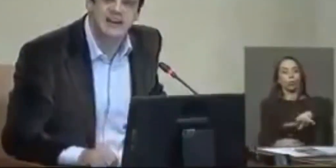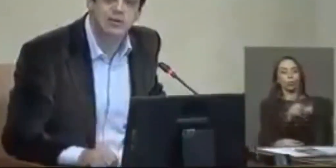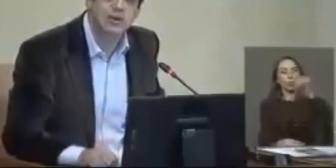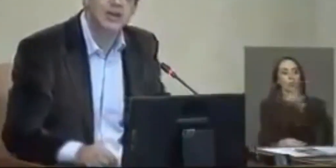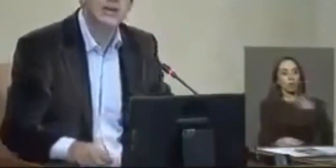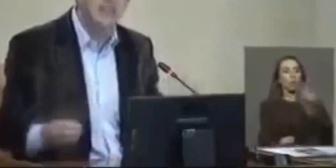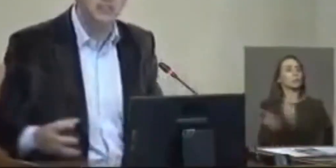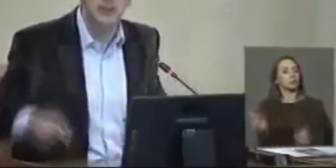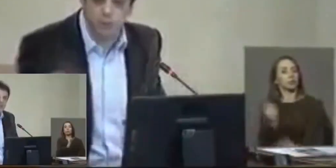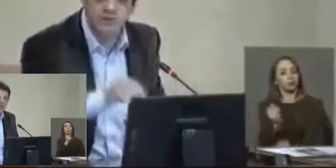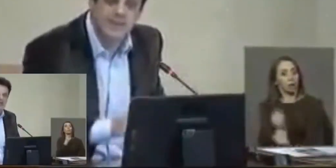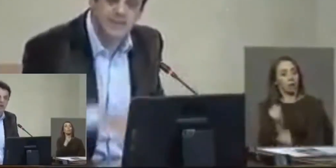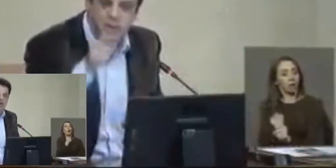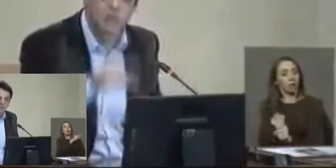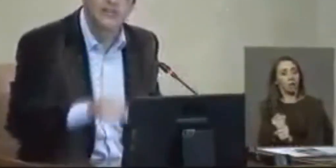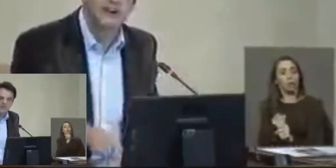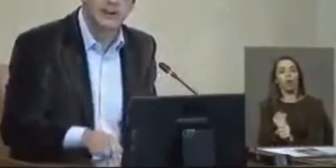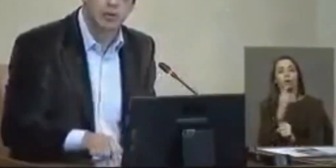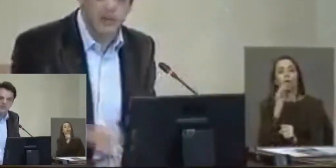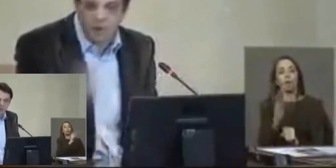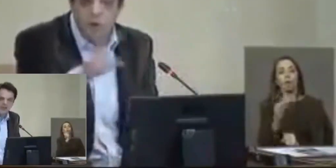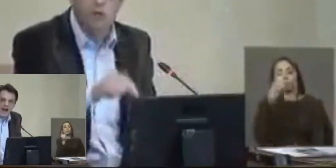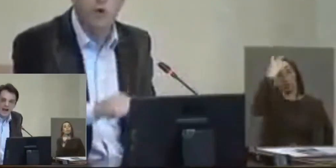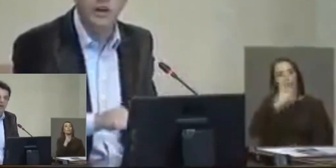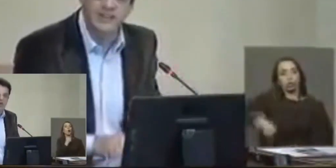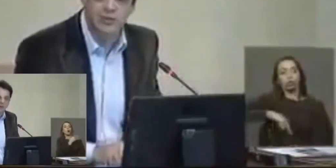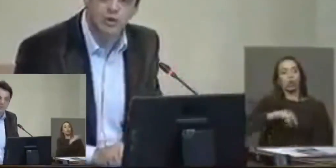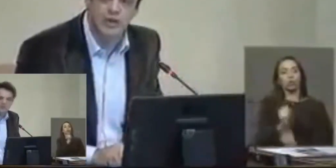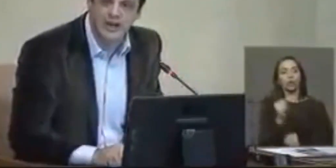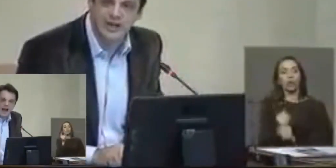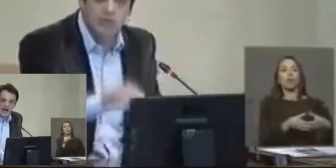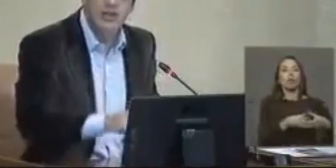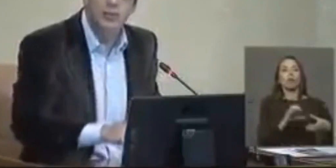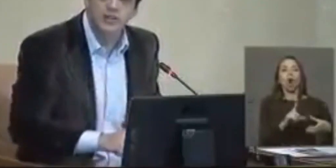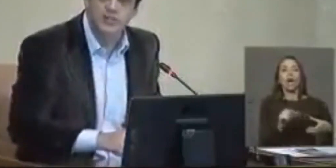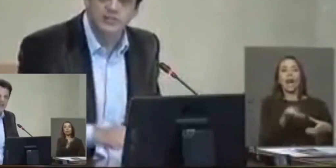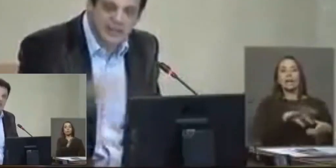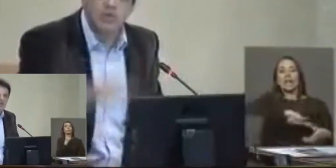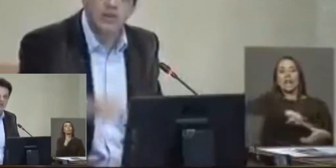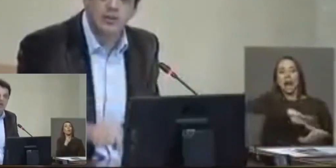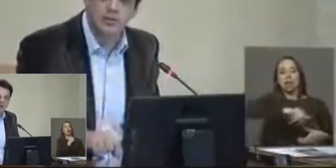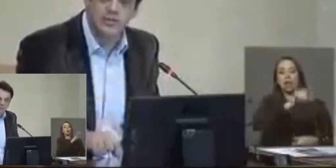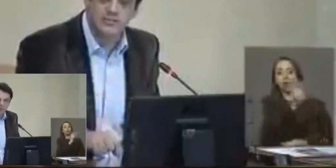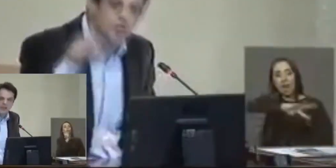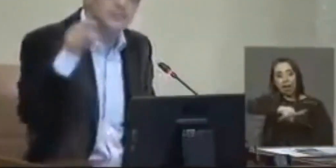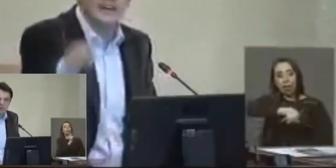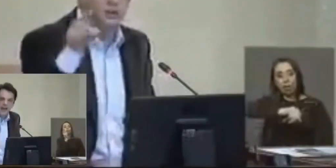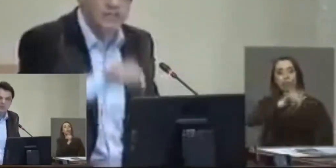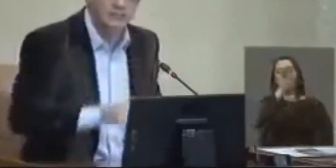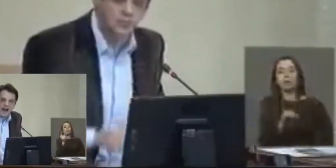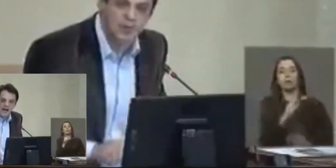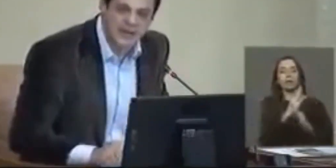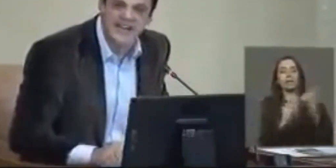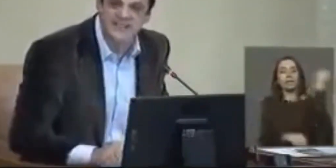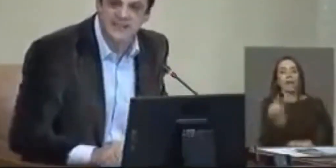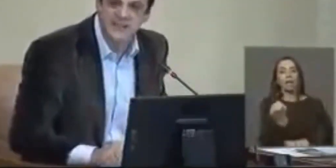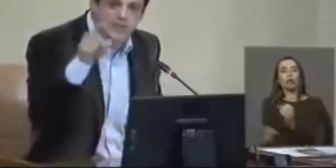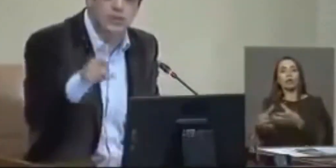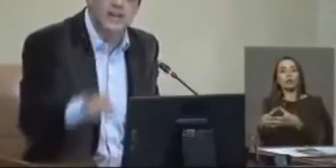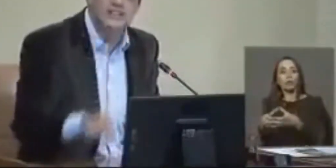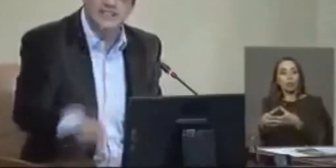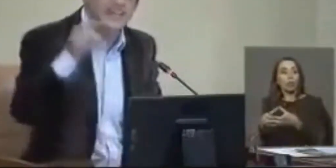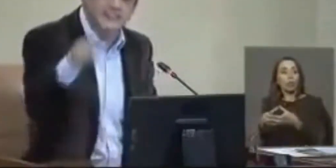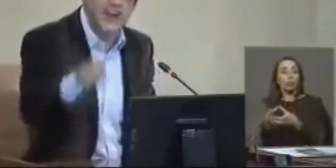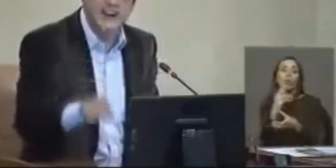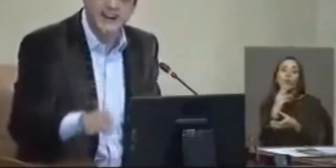La clase trabajadora se define justamente como trabajadora, no como clase ladrona. Esos delincuentes, esos ladrones son traidores a su propia clase,